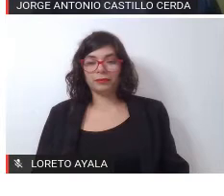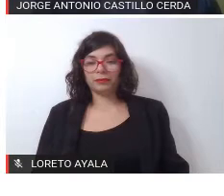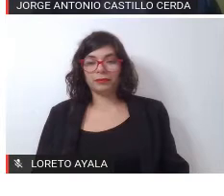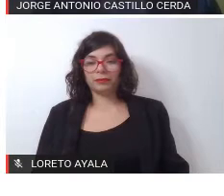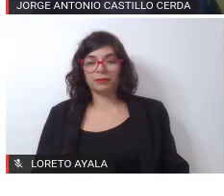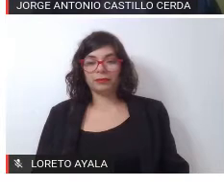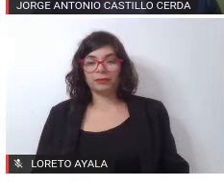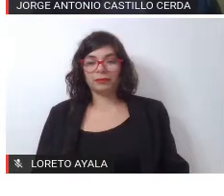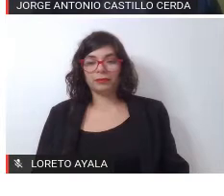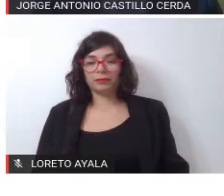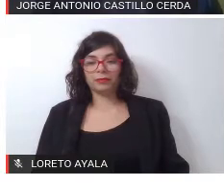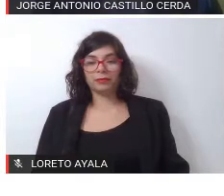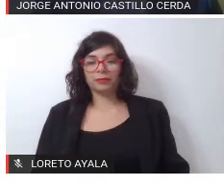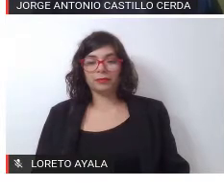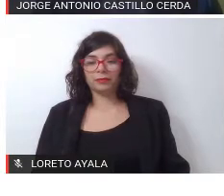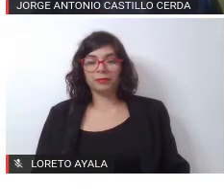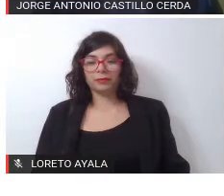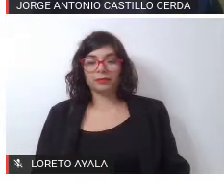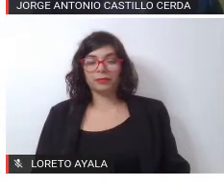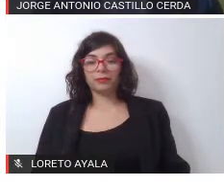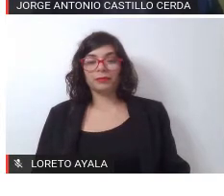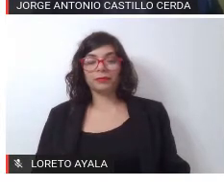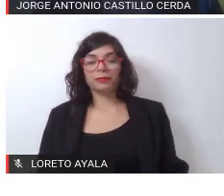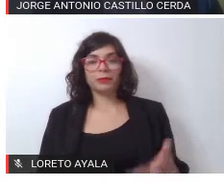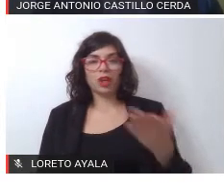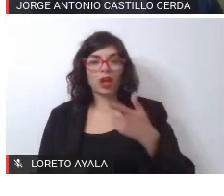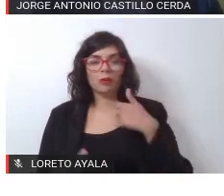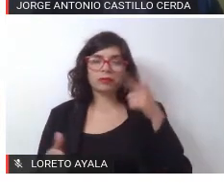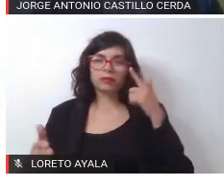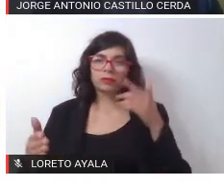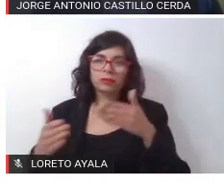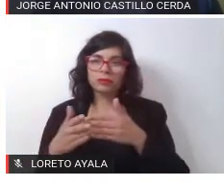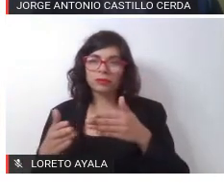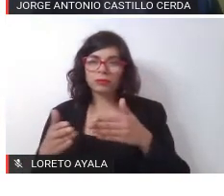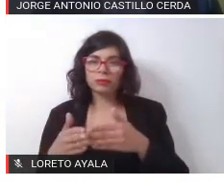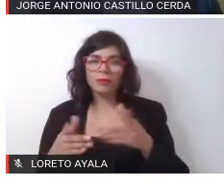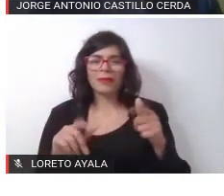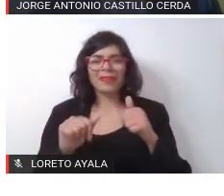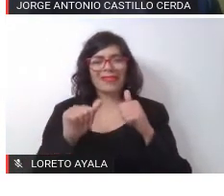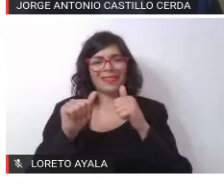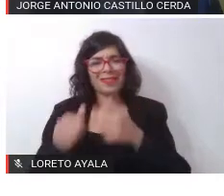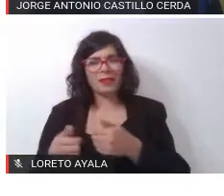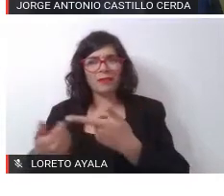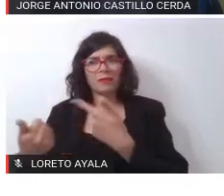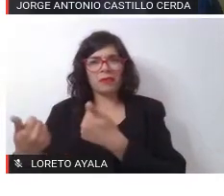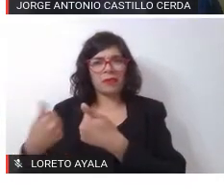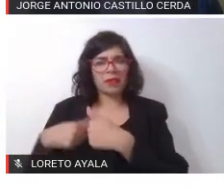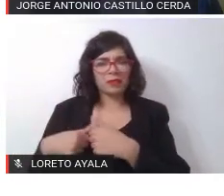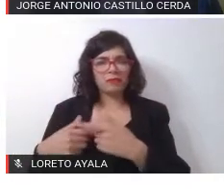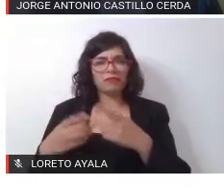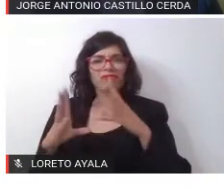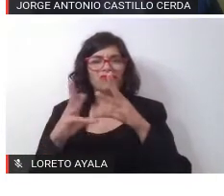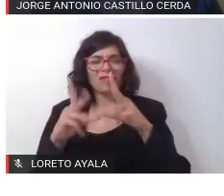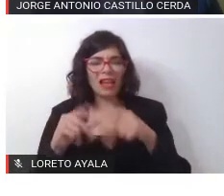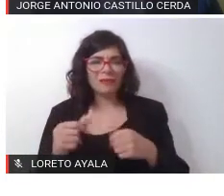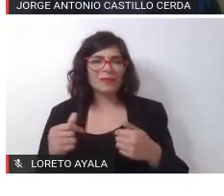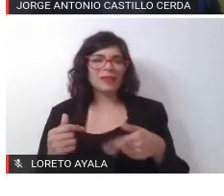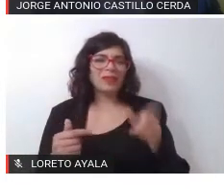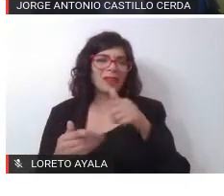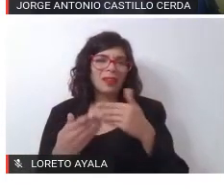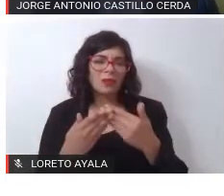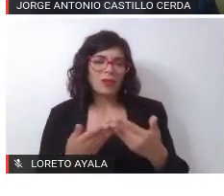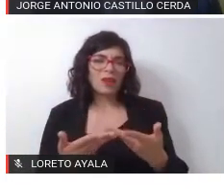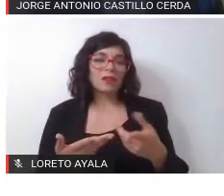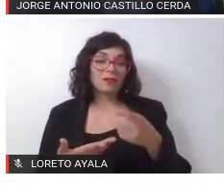sueños, las metas, los desafíos que se plantean las familias y sus alumnos también tienen los